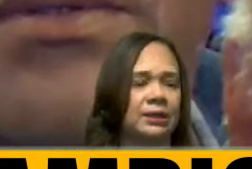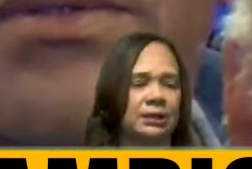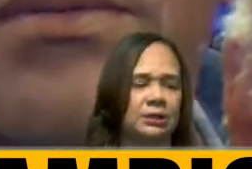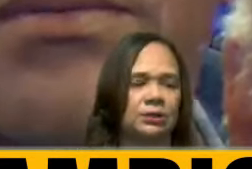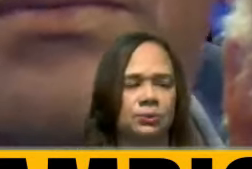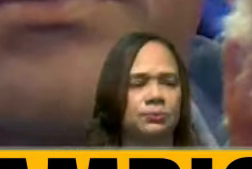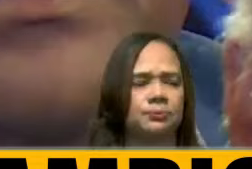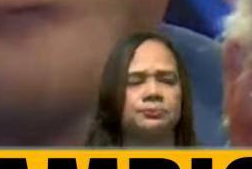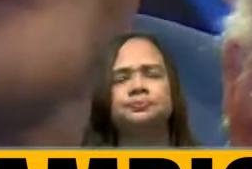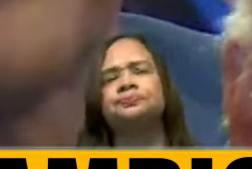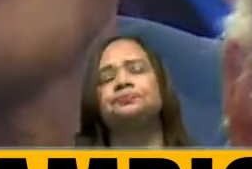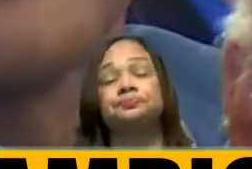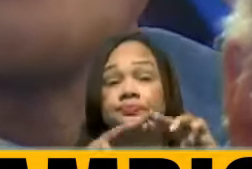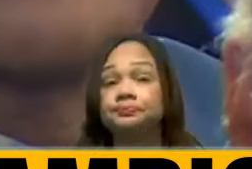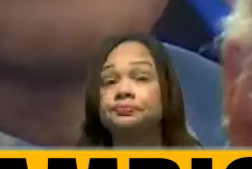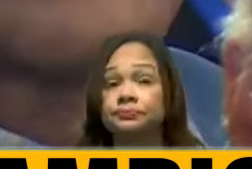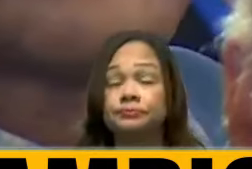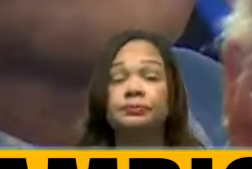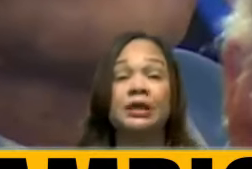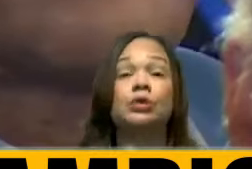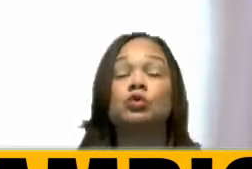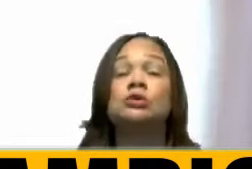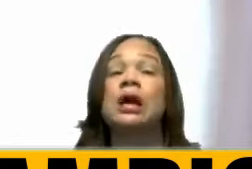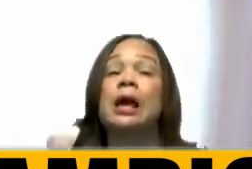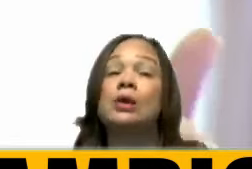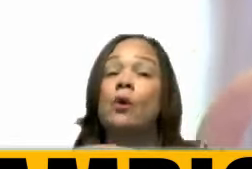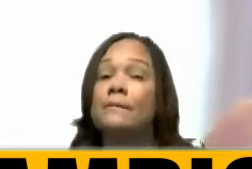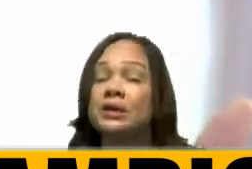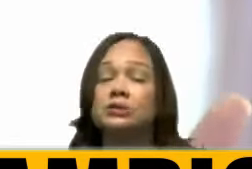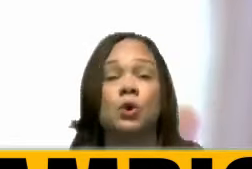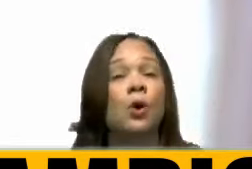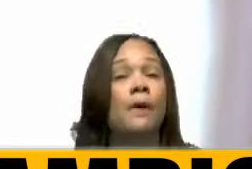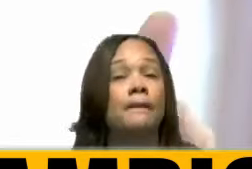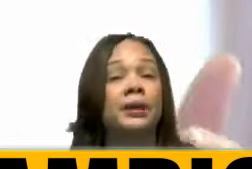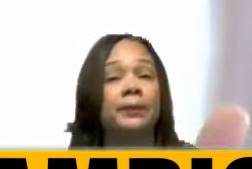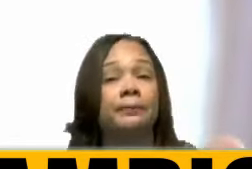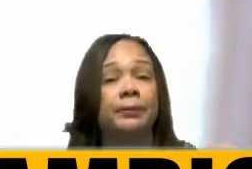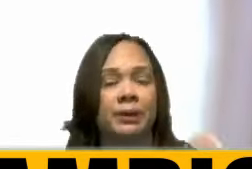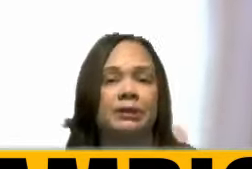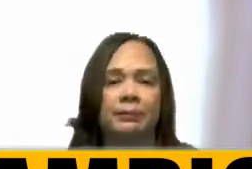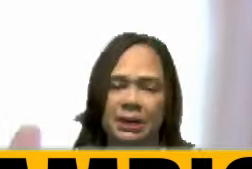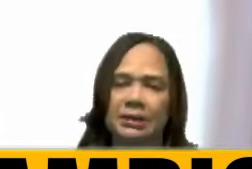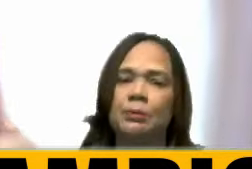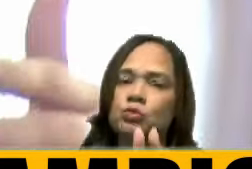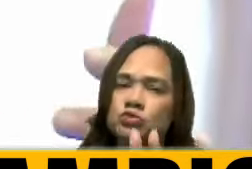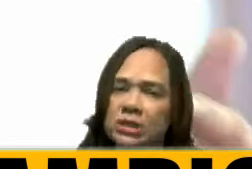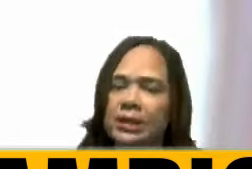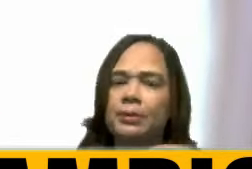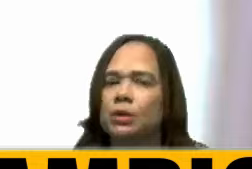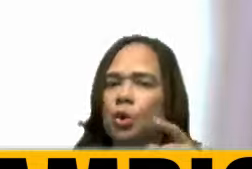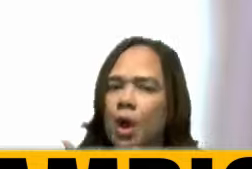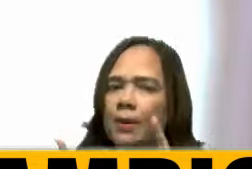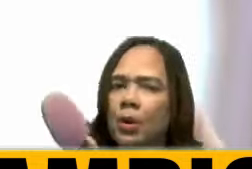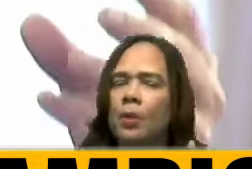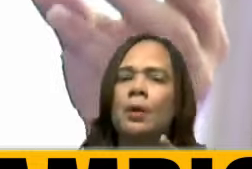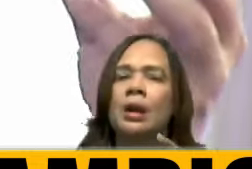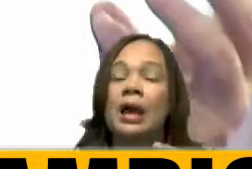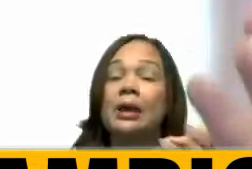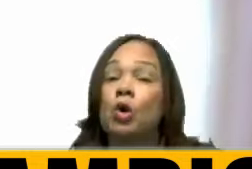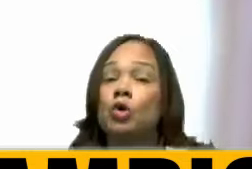también desde el Ministerio de Industria comercio y pyme le damos seguimiento a la economía naranja que son los servicios modernos donde